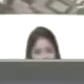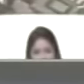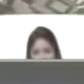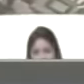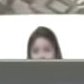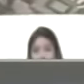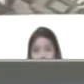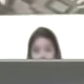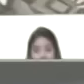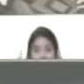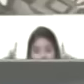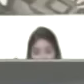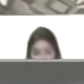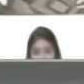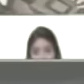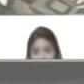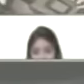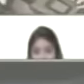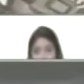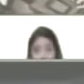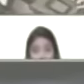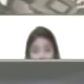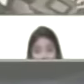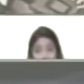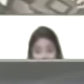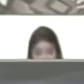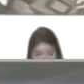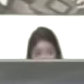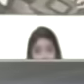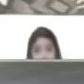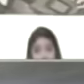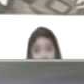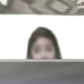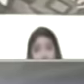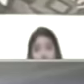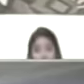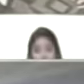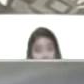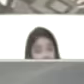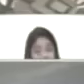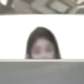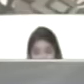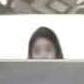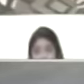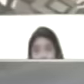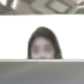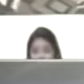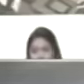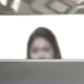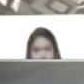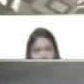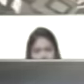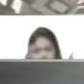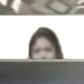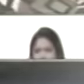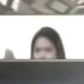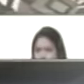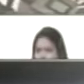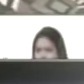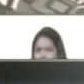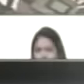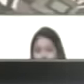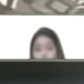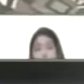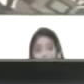foto. Estamos aquí dentro del rodeo. Los medios de comunicación pueden observar las condiciones de las torres de reclusión. Aquí hay